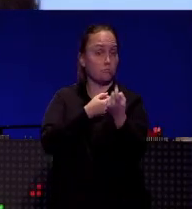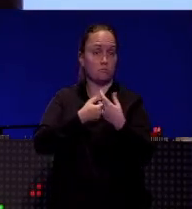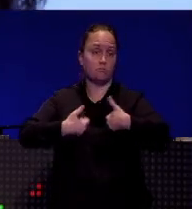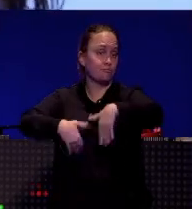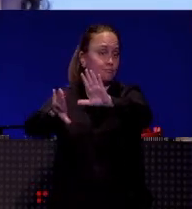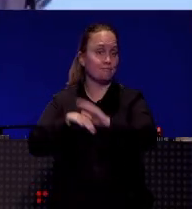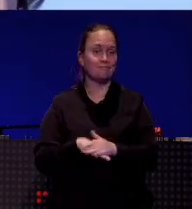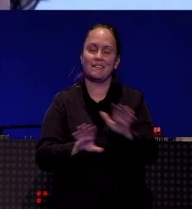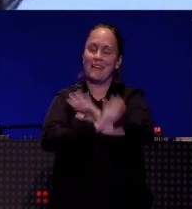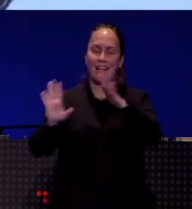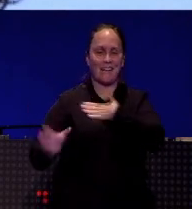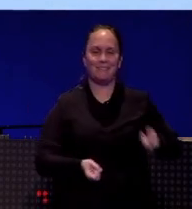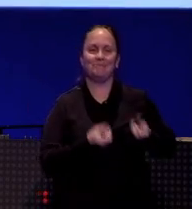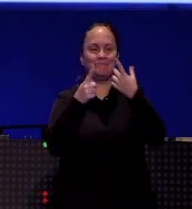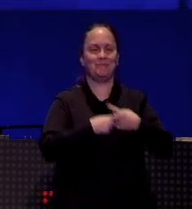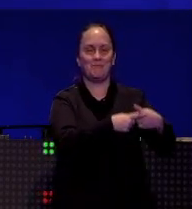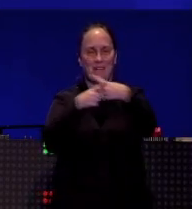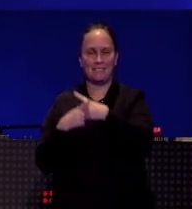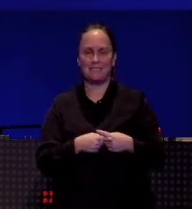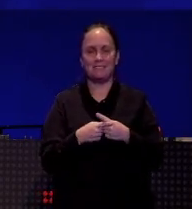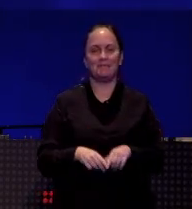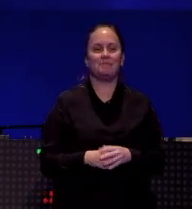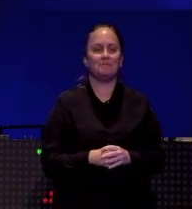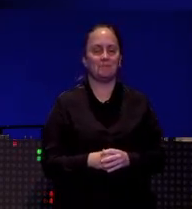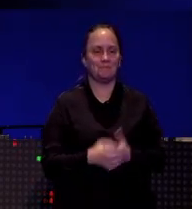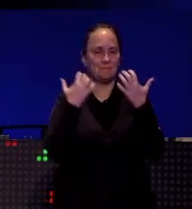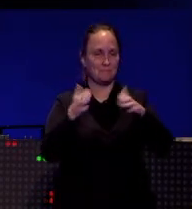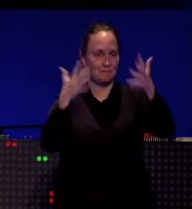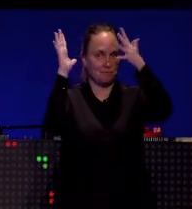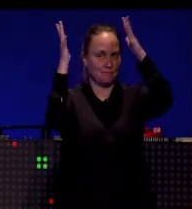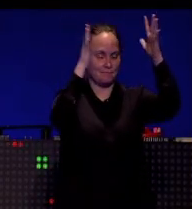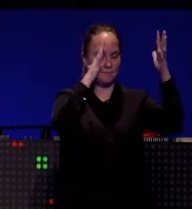y nada esto era lo que quería compartir con vosotros que me acordé de la anécdota